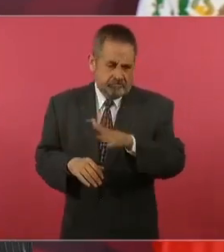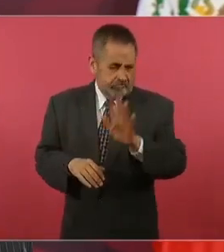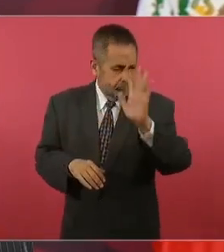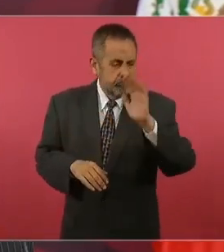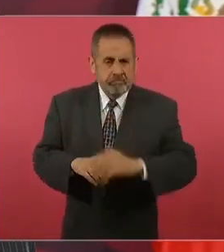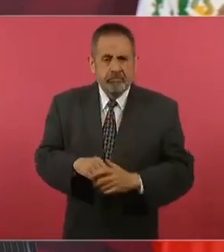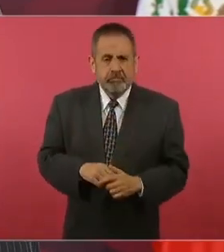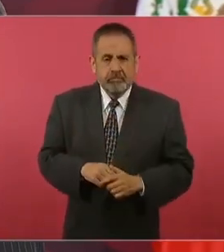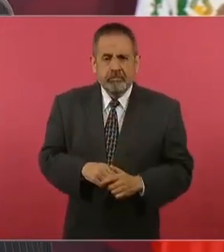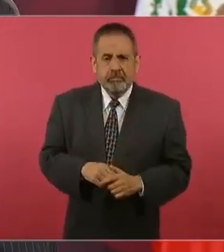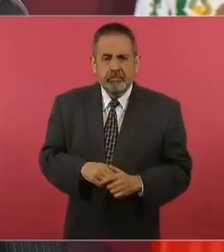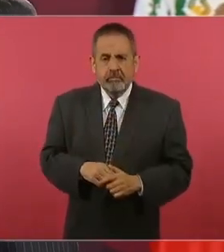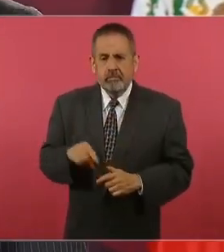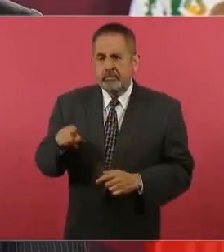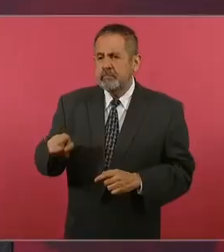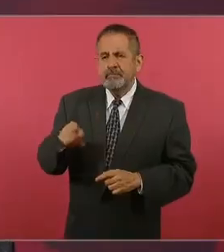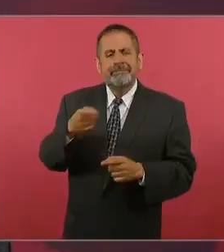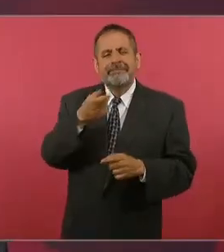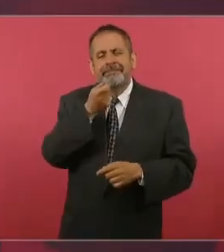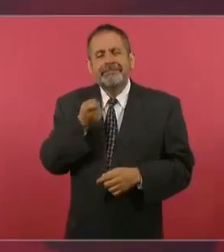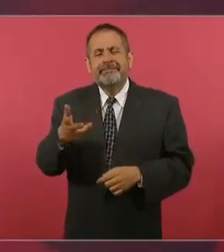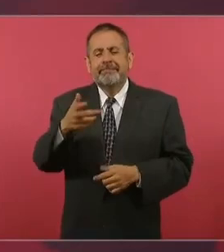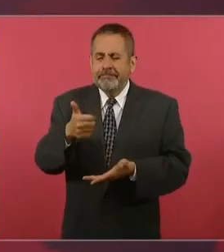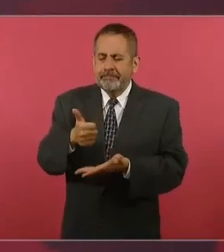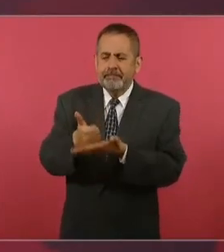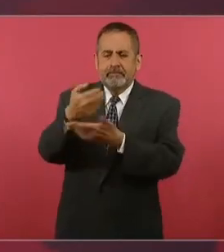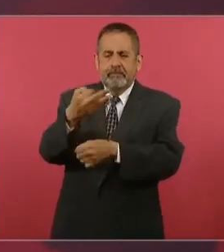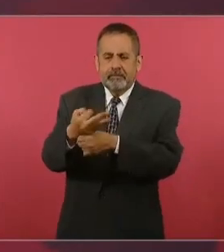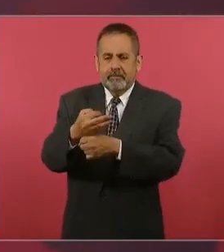todavía, como ayudantes de piso,